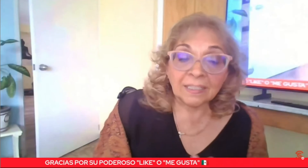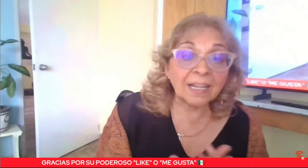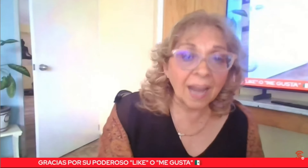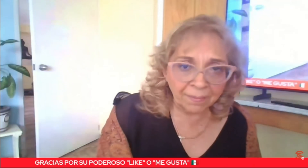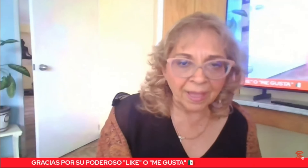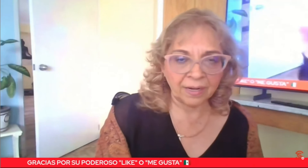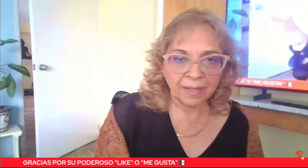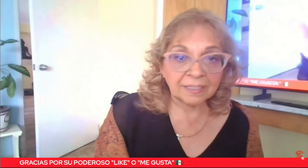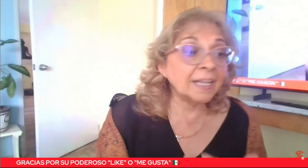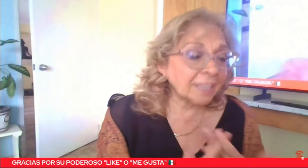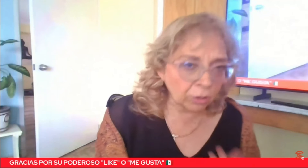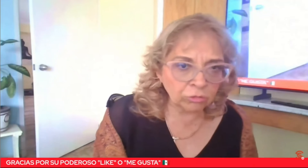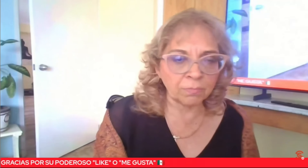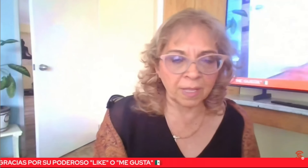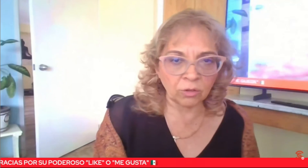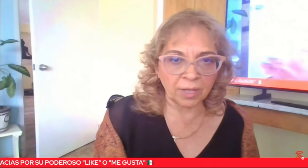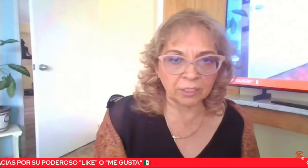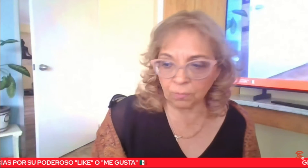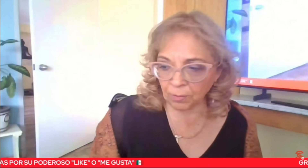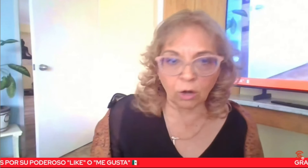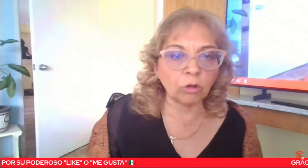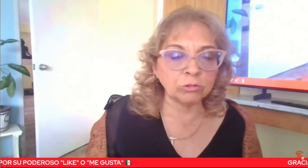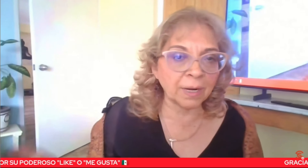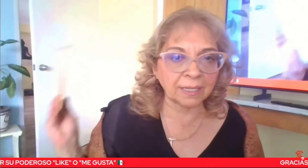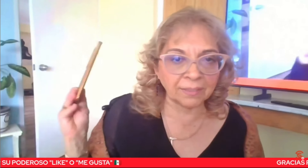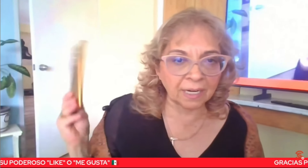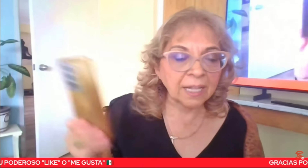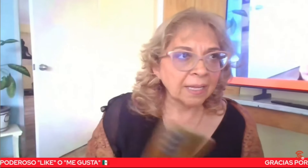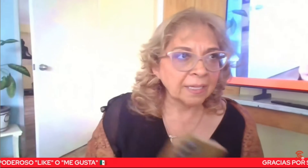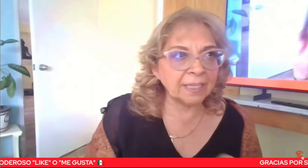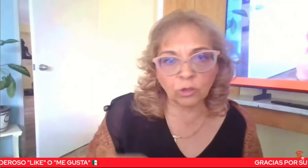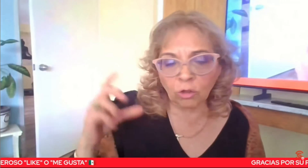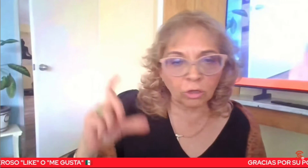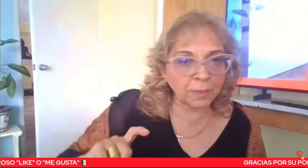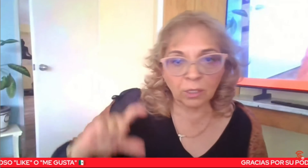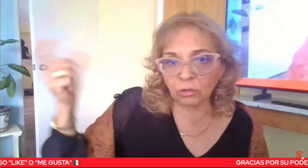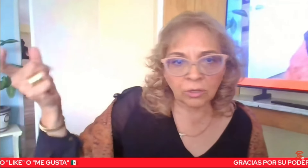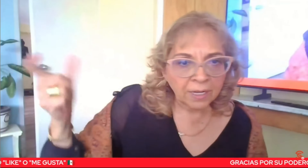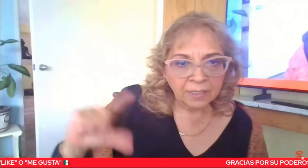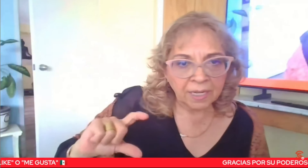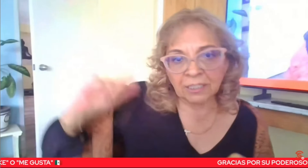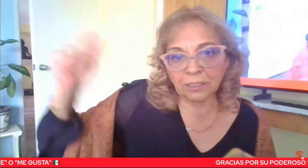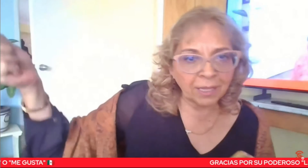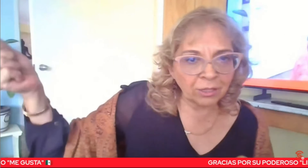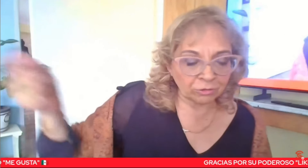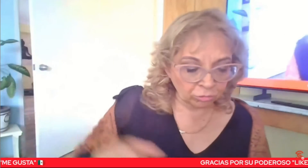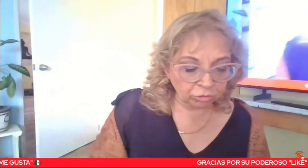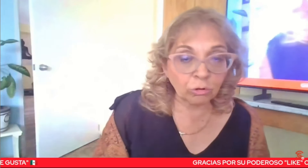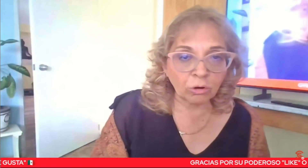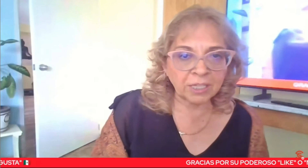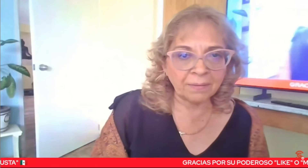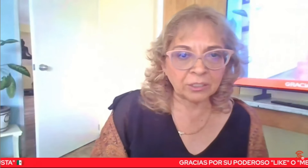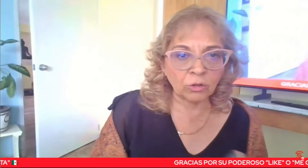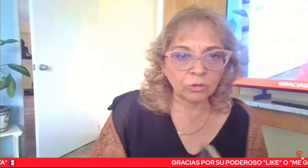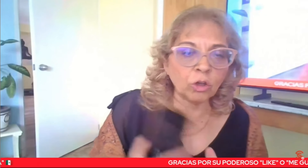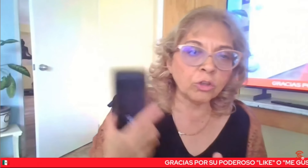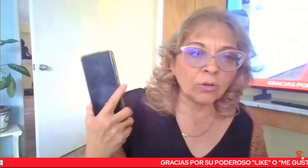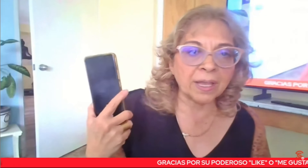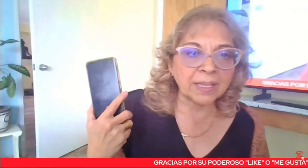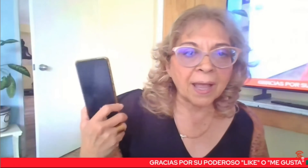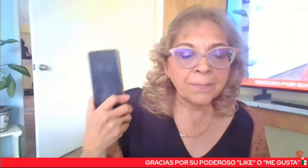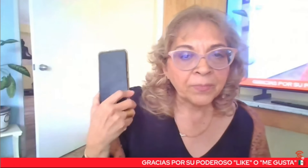sí la ven, sí están consumiendo eso, porque lo consumen a través de ya todos los medios son transmedios, tú lo sabes, ¿no? Todo